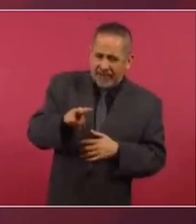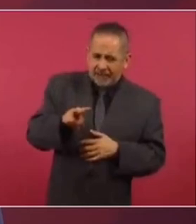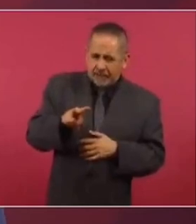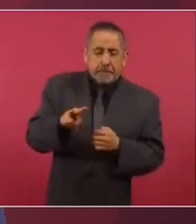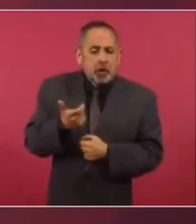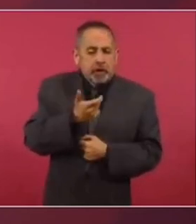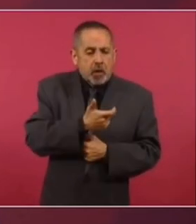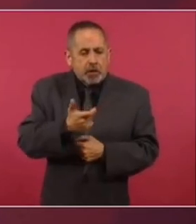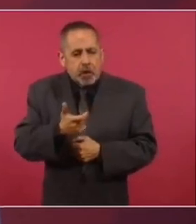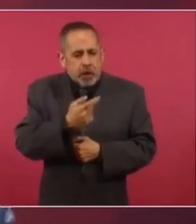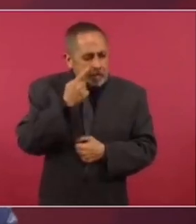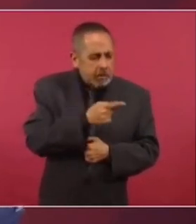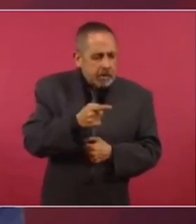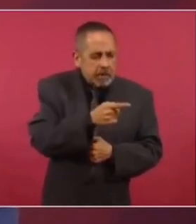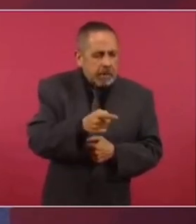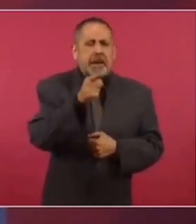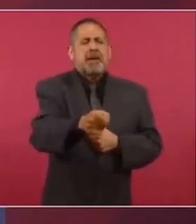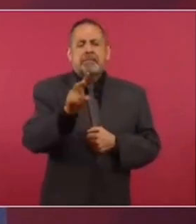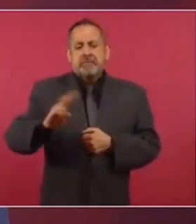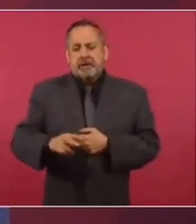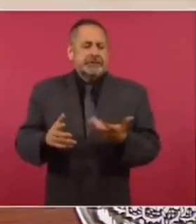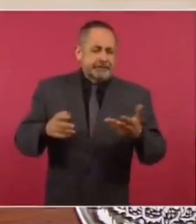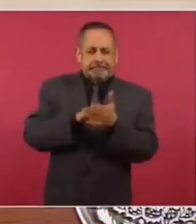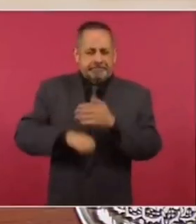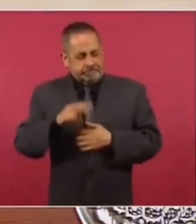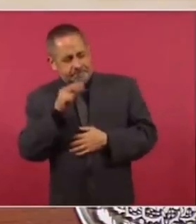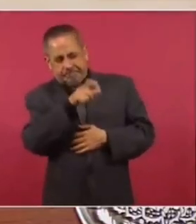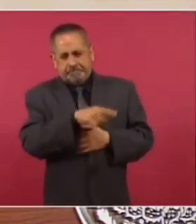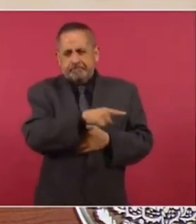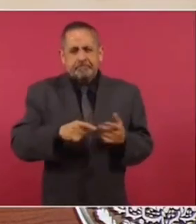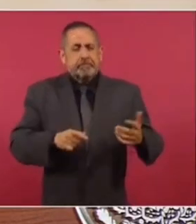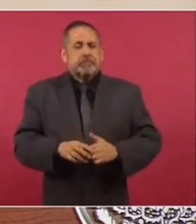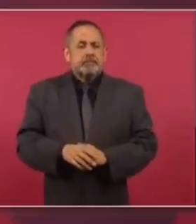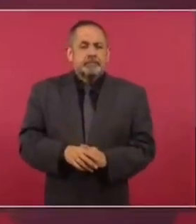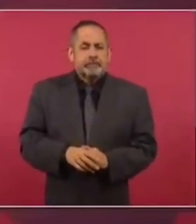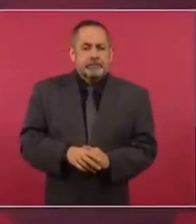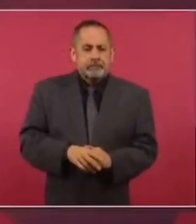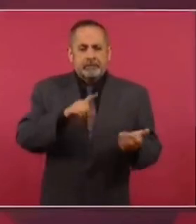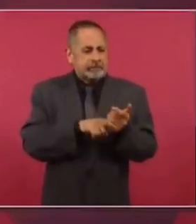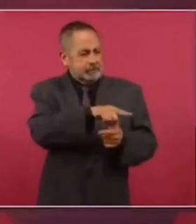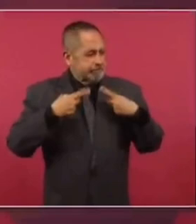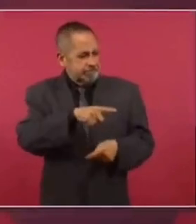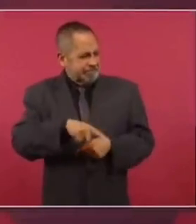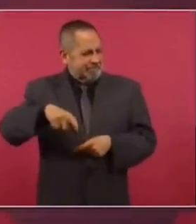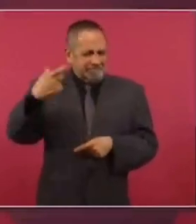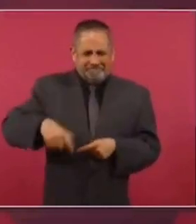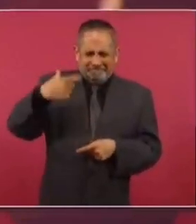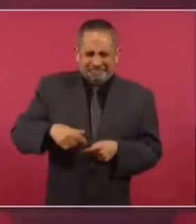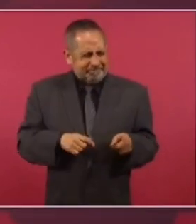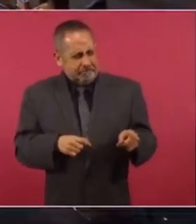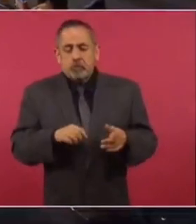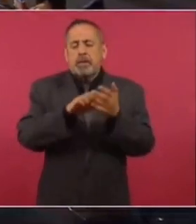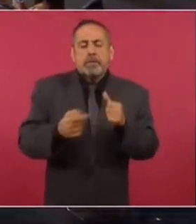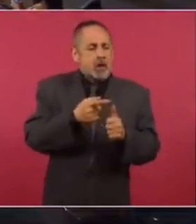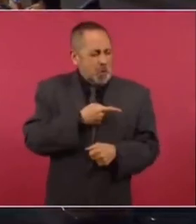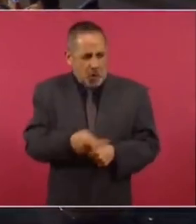seguirle la pista al dinero. Entonces, ya cuando veo a una gente que tiene mucho dinero, que no